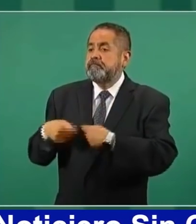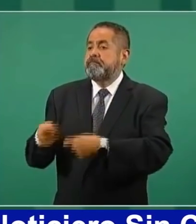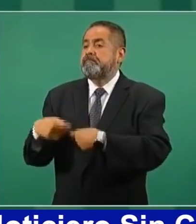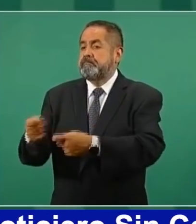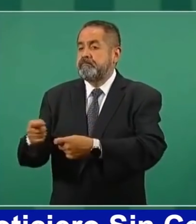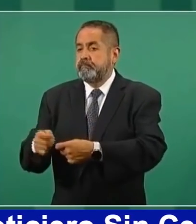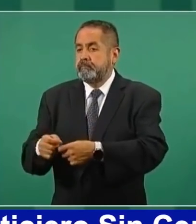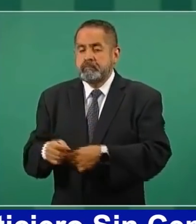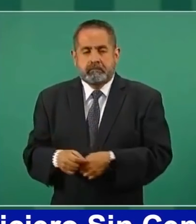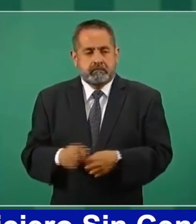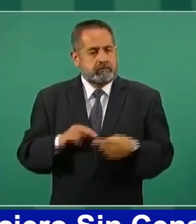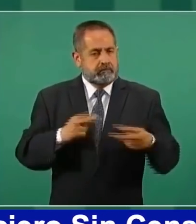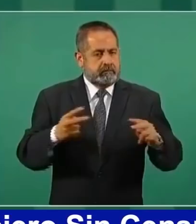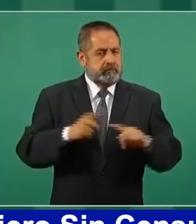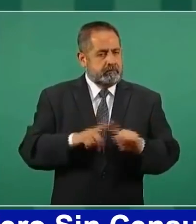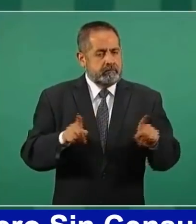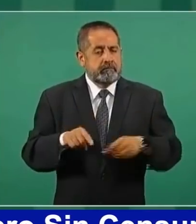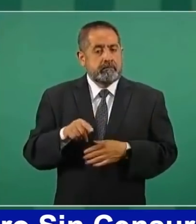acá,